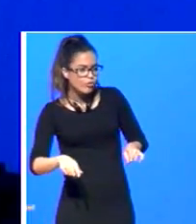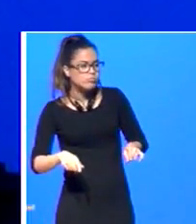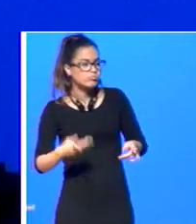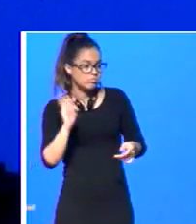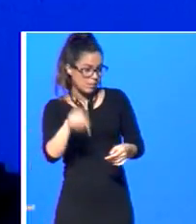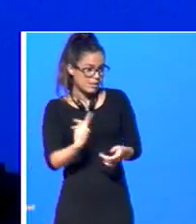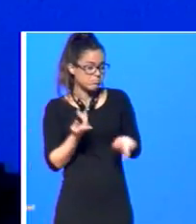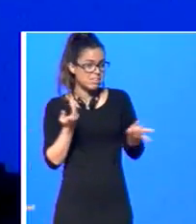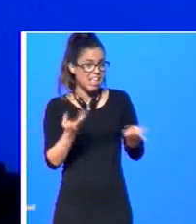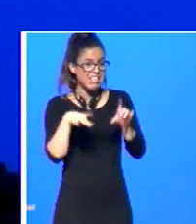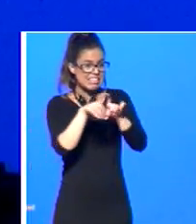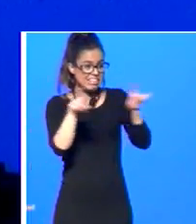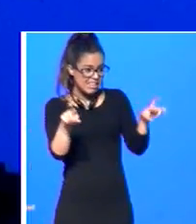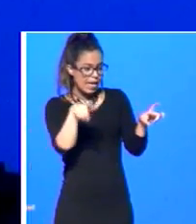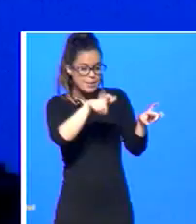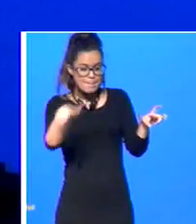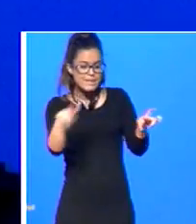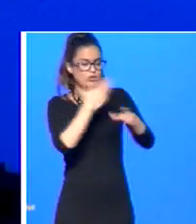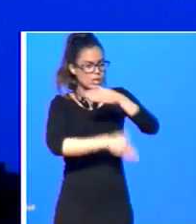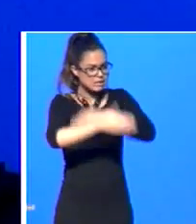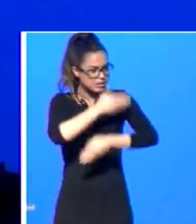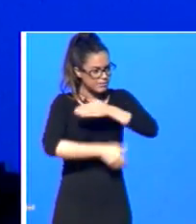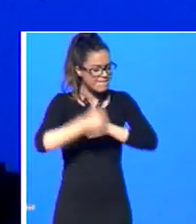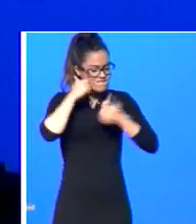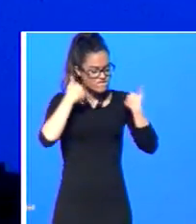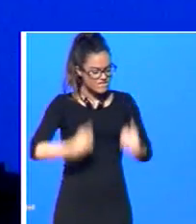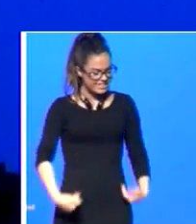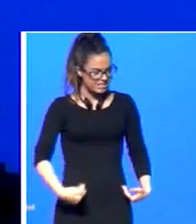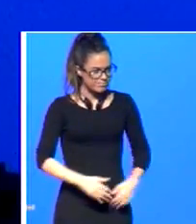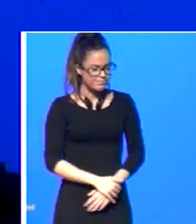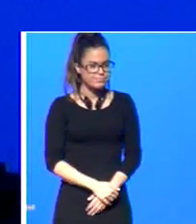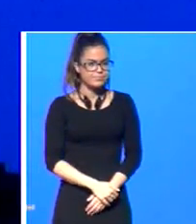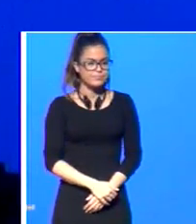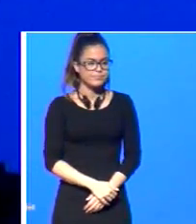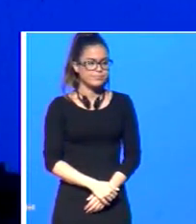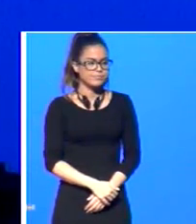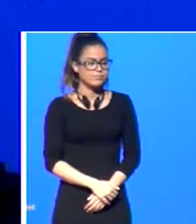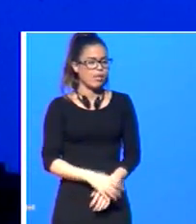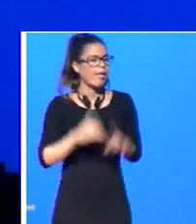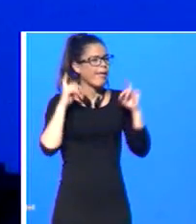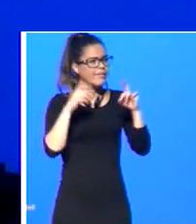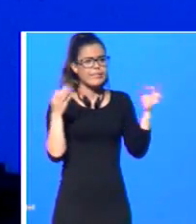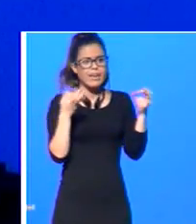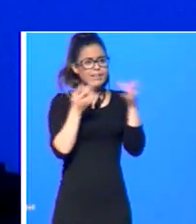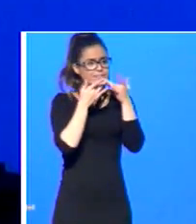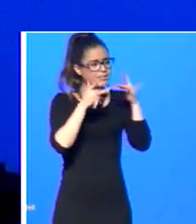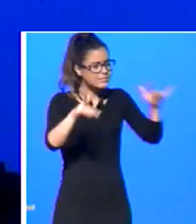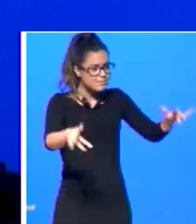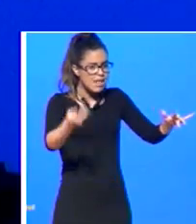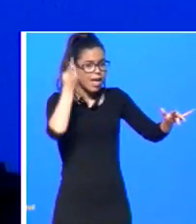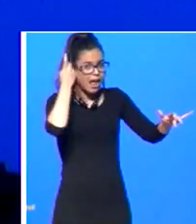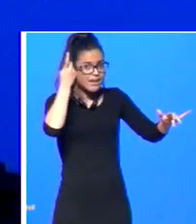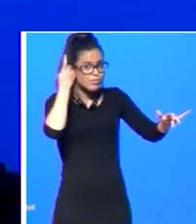de personas con discapacidad física. Trata de sensibilizar al alumnado de